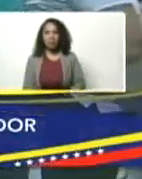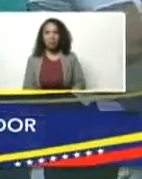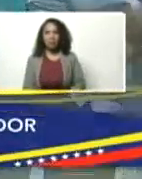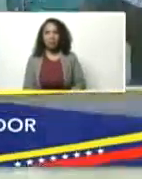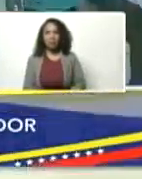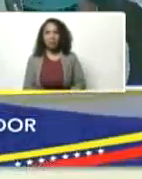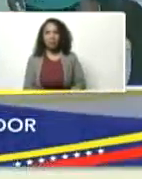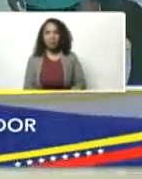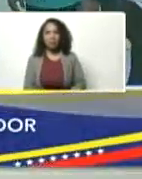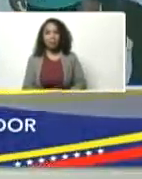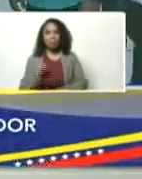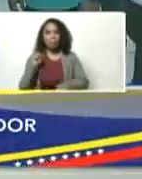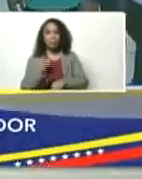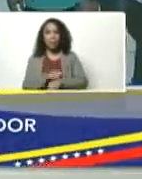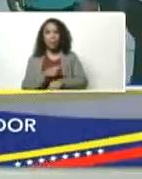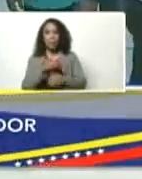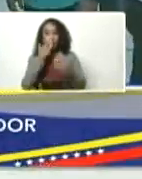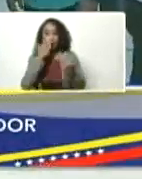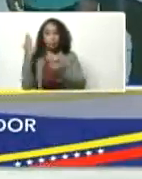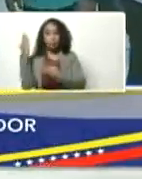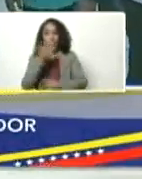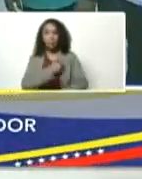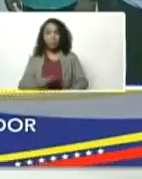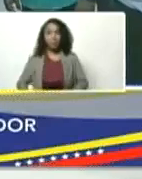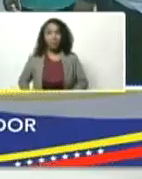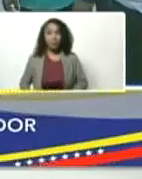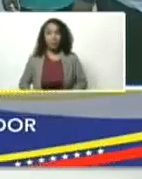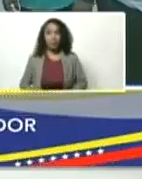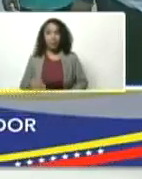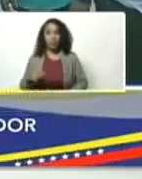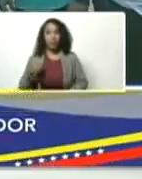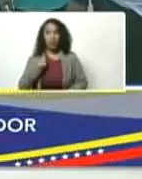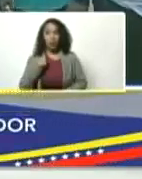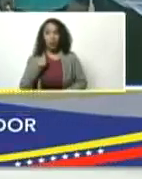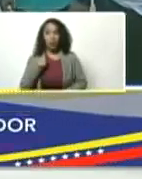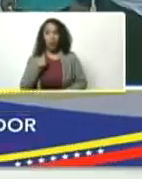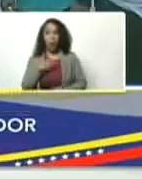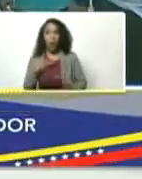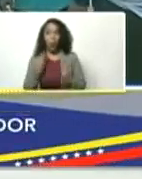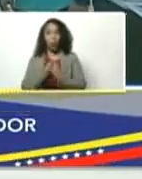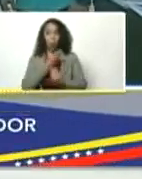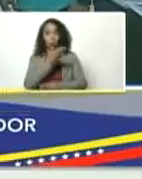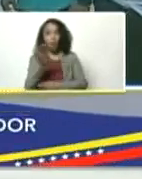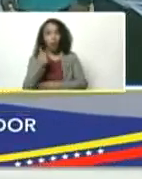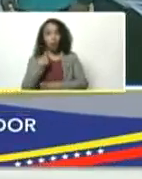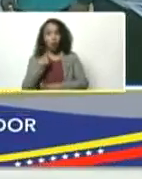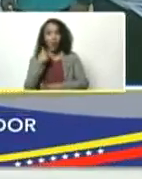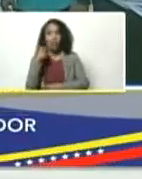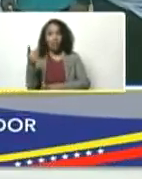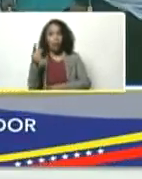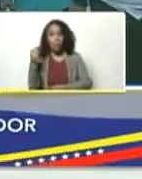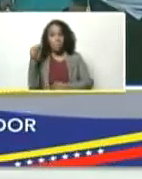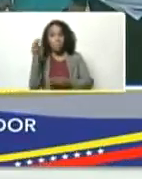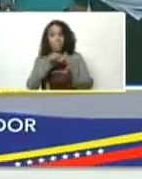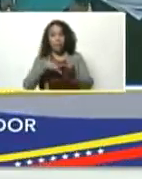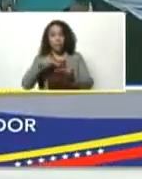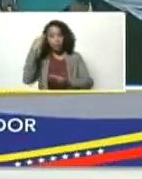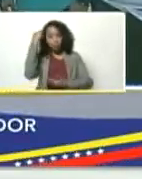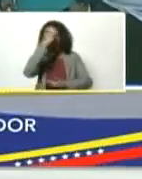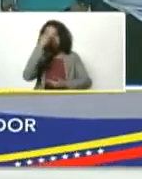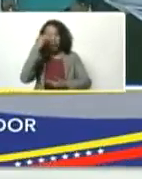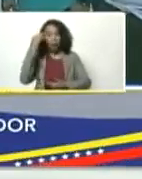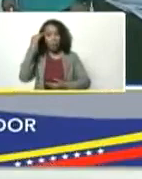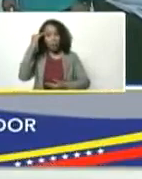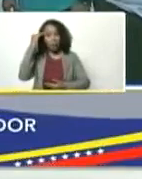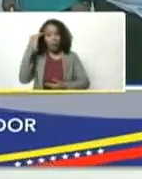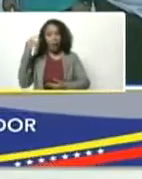Más temprano que tarde. Adelante. Estaría ya con ustedes. Le estaba diciendo, me leíste la mente. Bueno, las mujeres le leen la